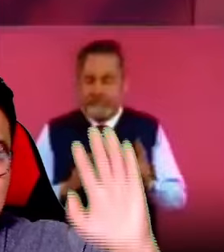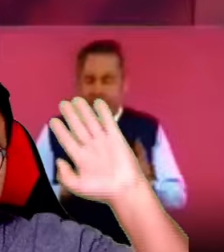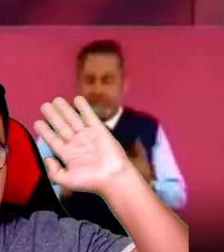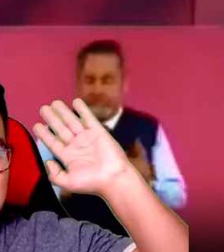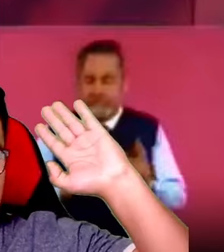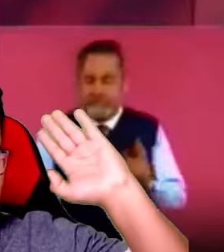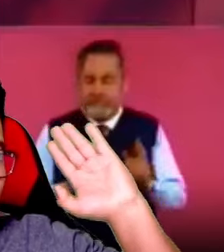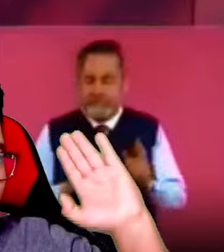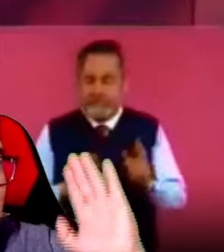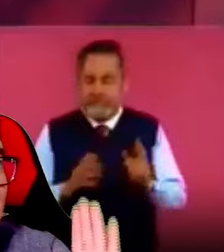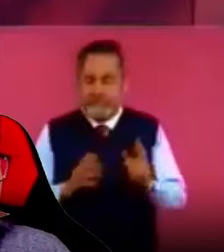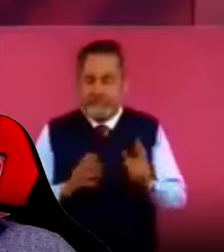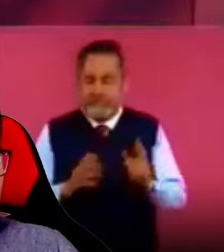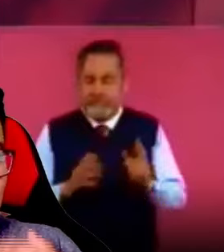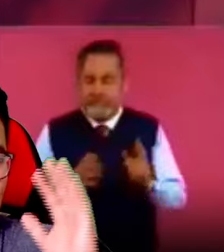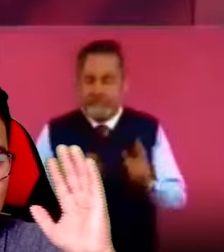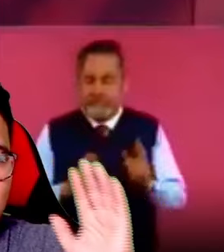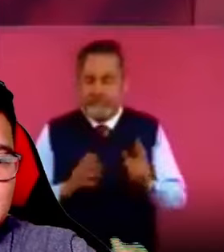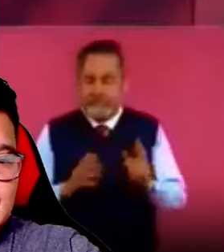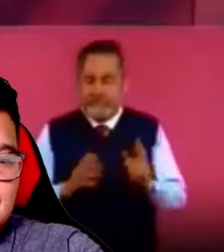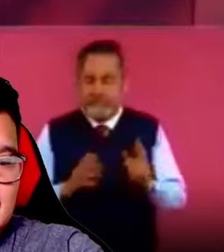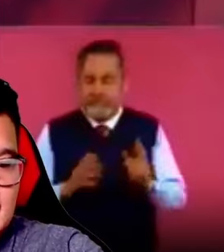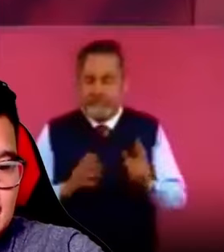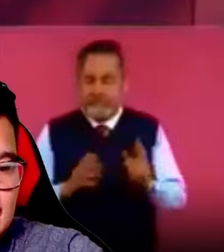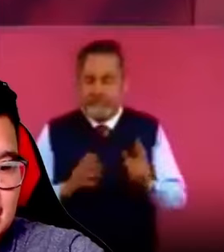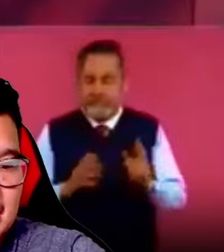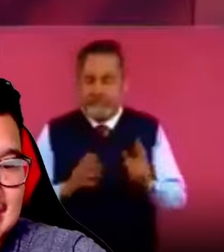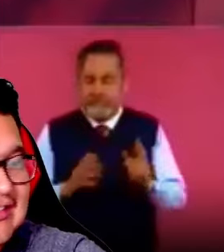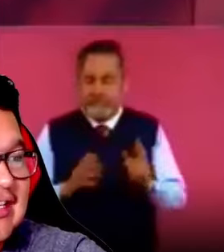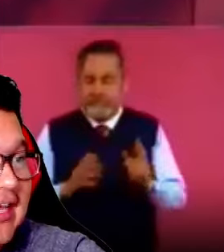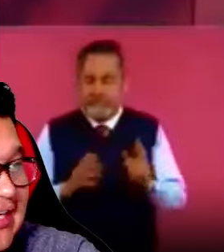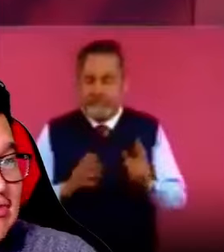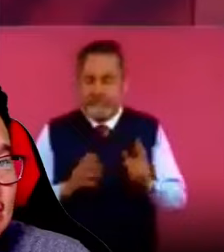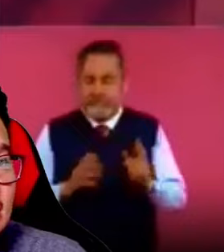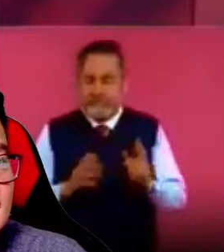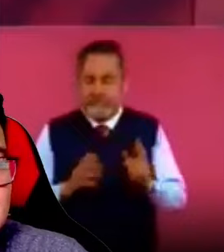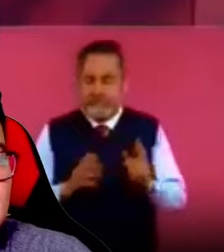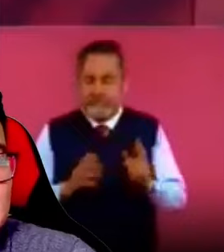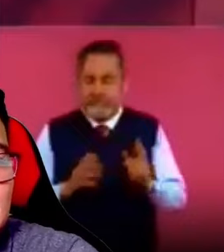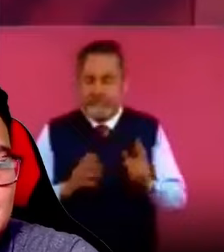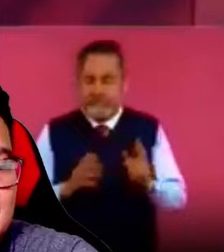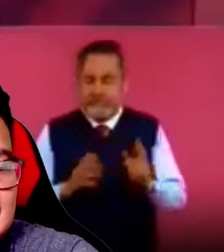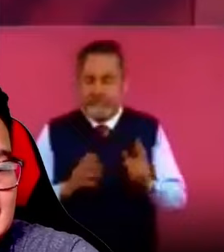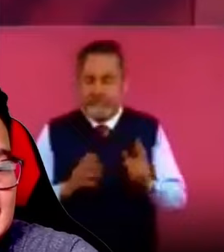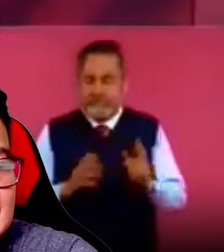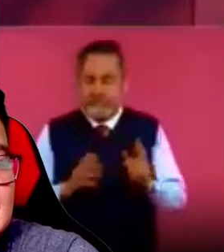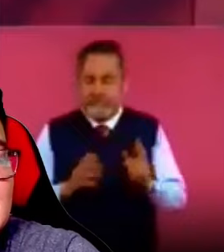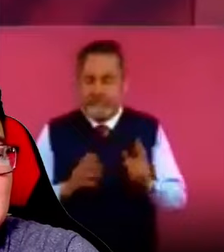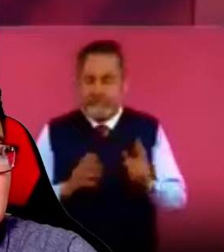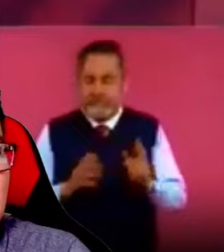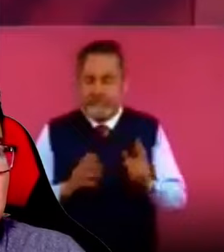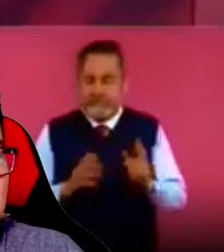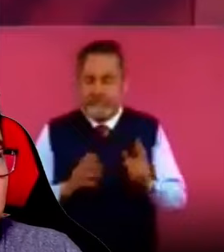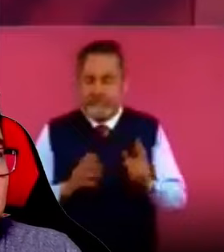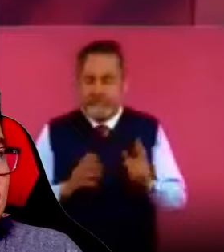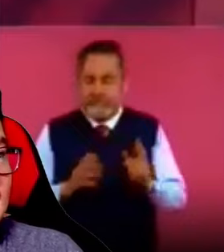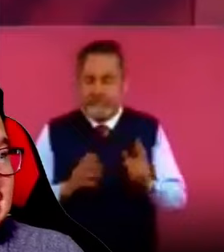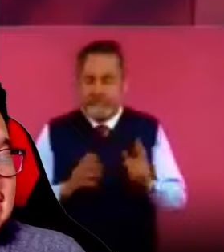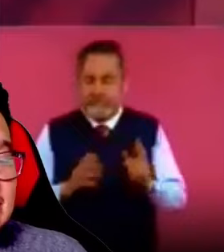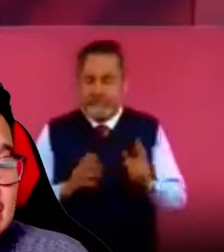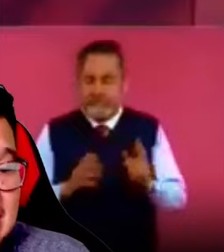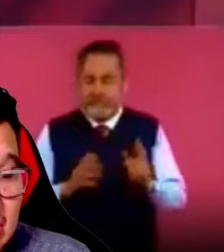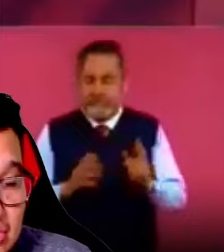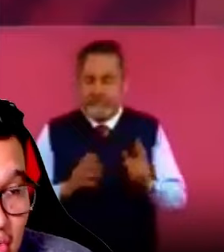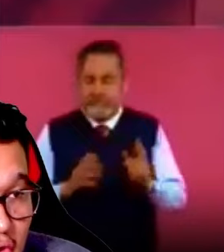irregulares que conste alino Yo no fui porque y no pued hacer eso eso le compete a los